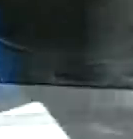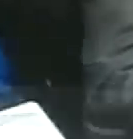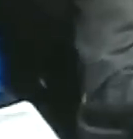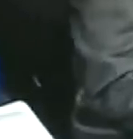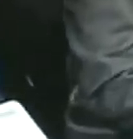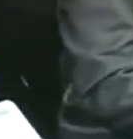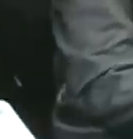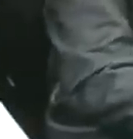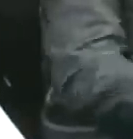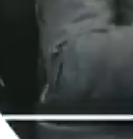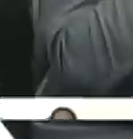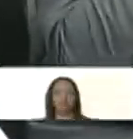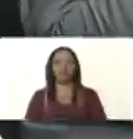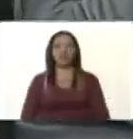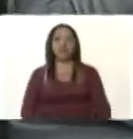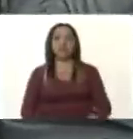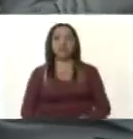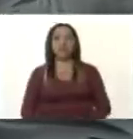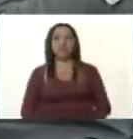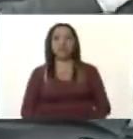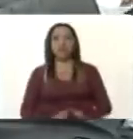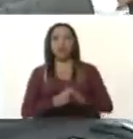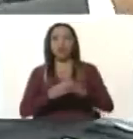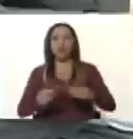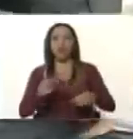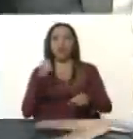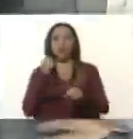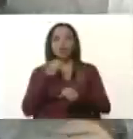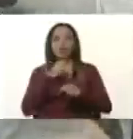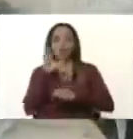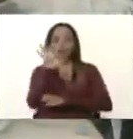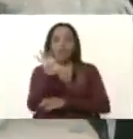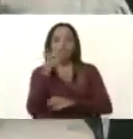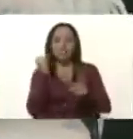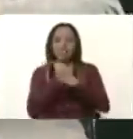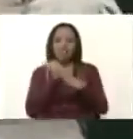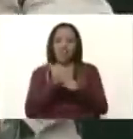Todo un país trabajando, produciendo, organizándose, expandiéndose.